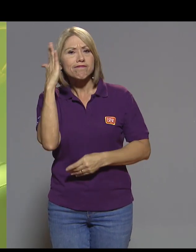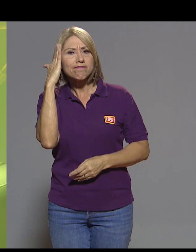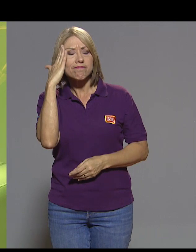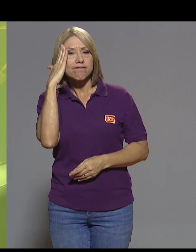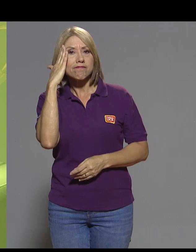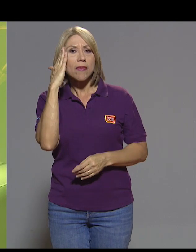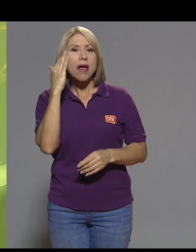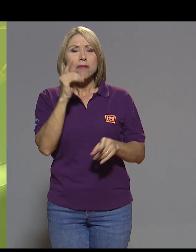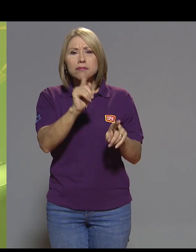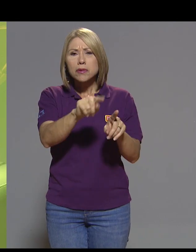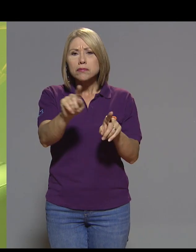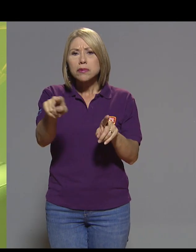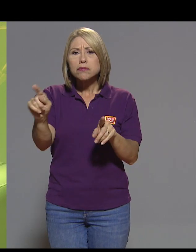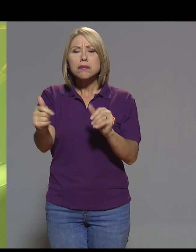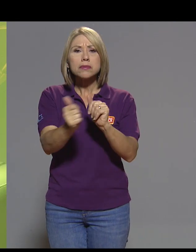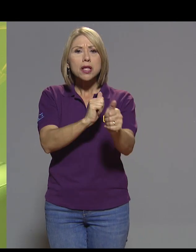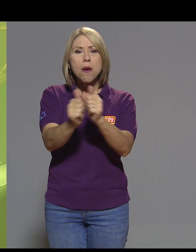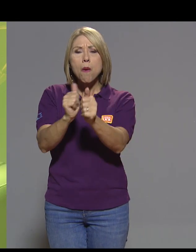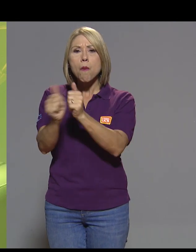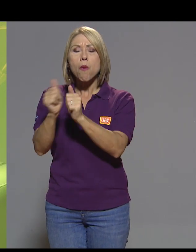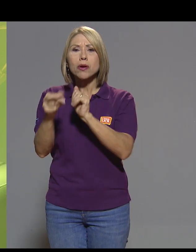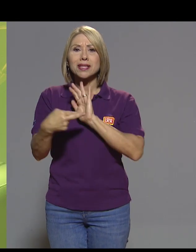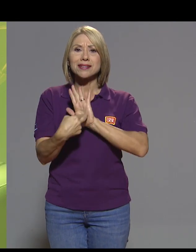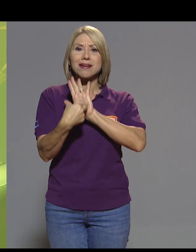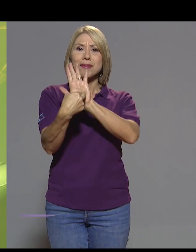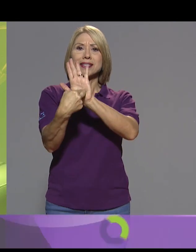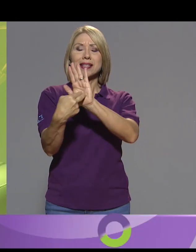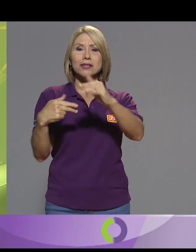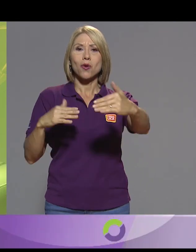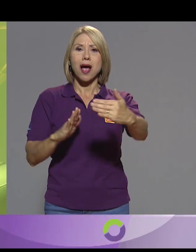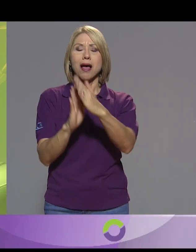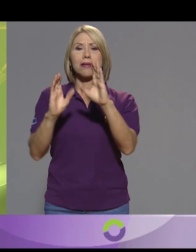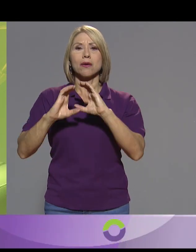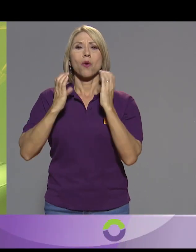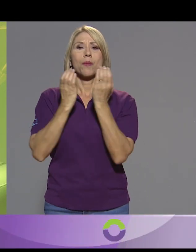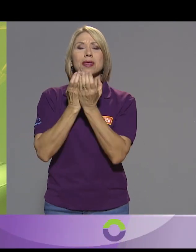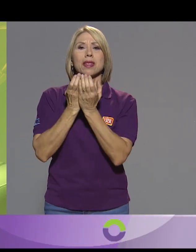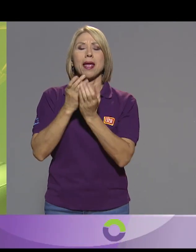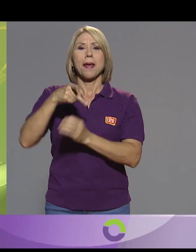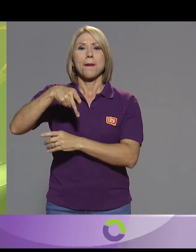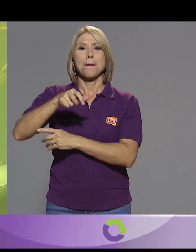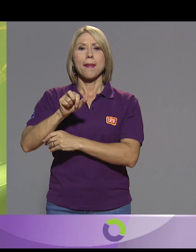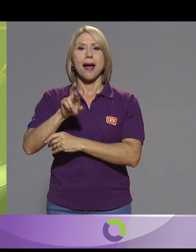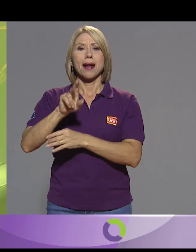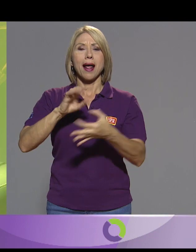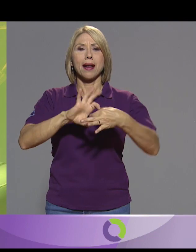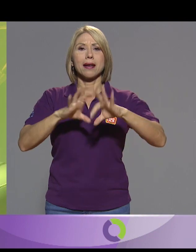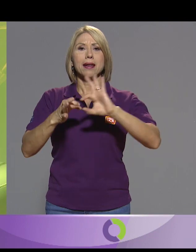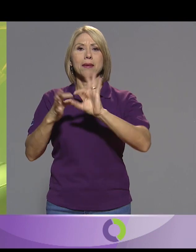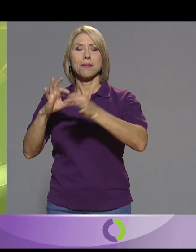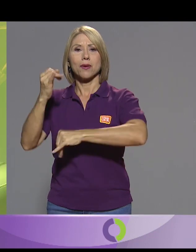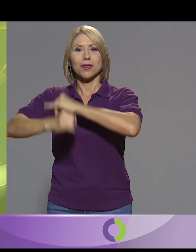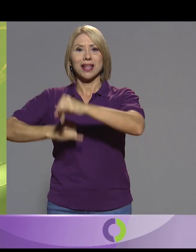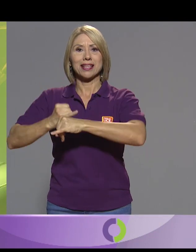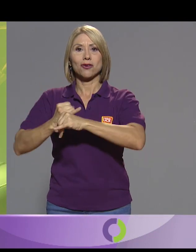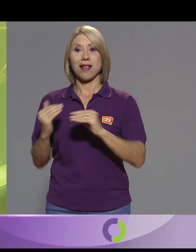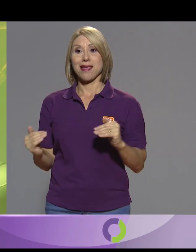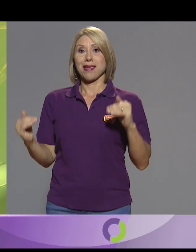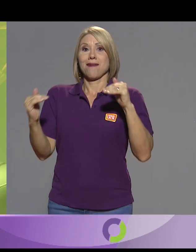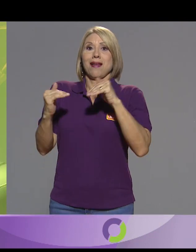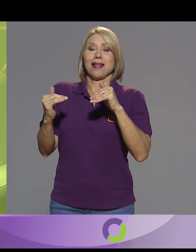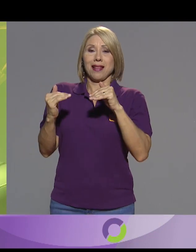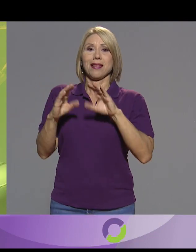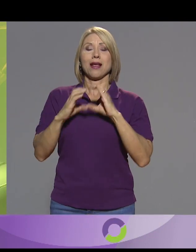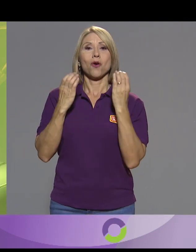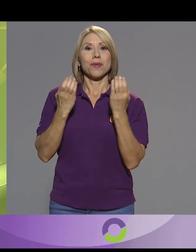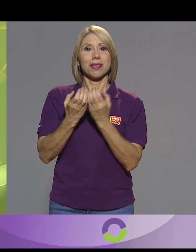los deportes que tienen verdad representación ante comité paralímpico internacional que es el equivalente el comité olímpico que regula